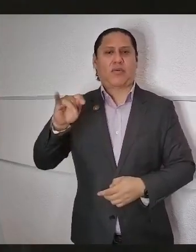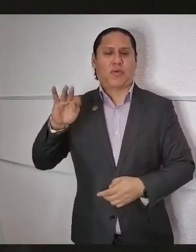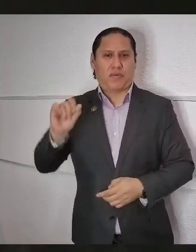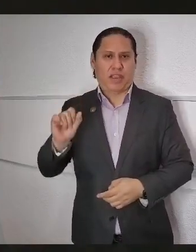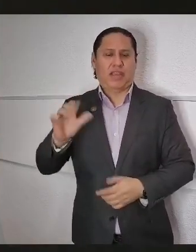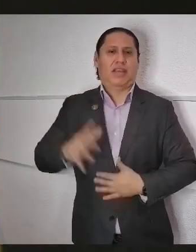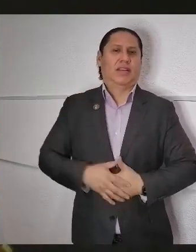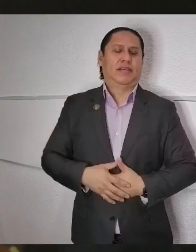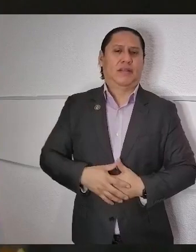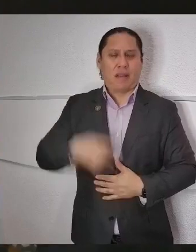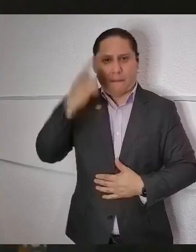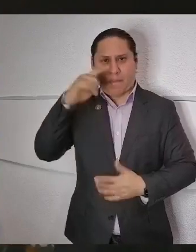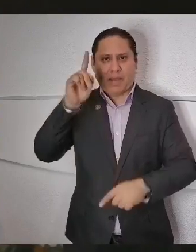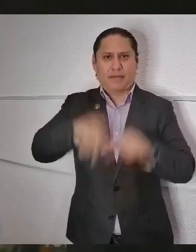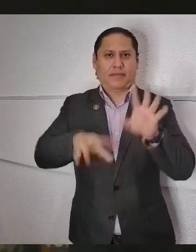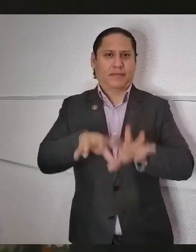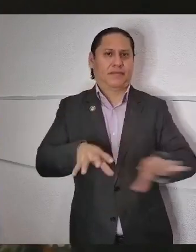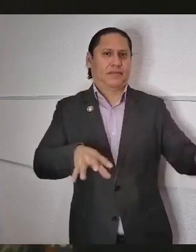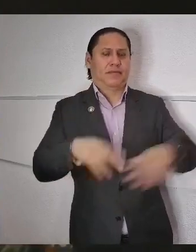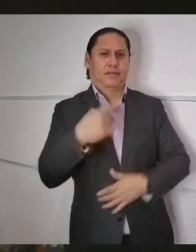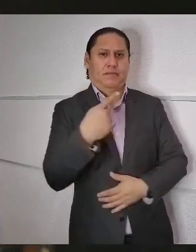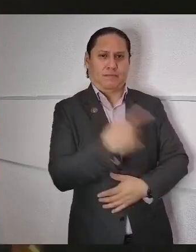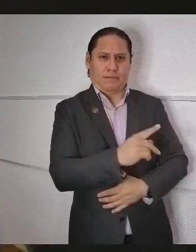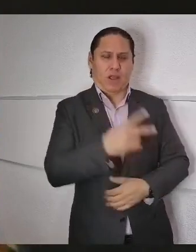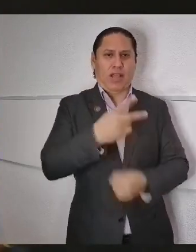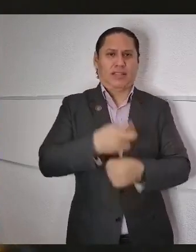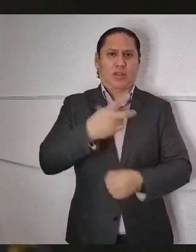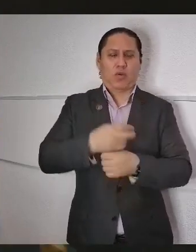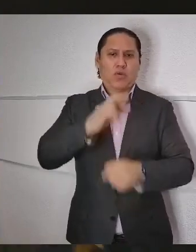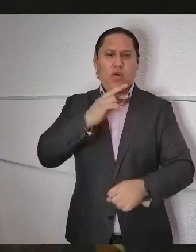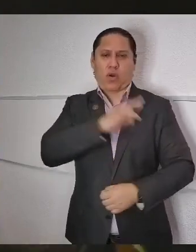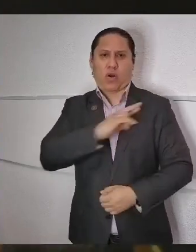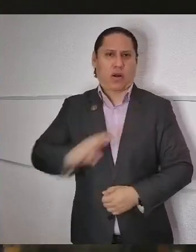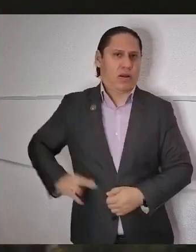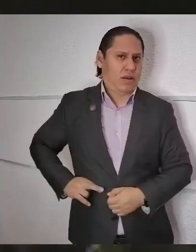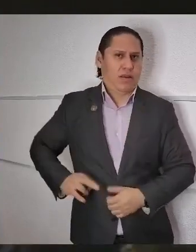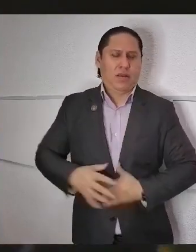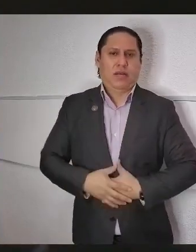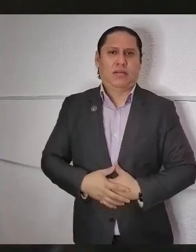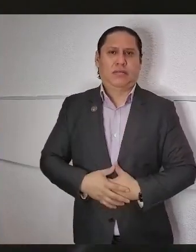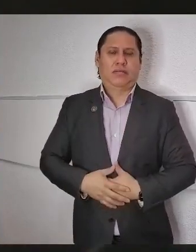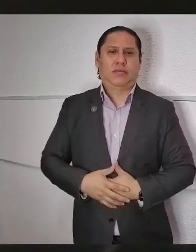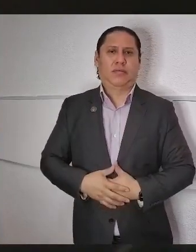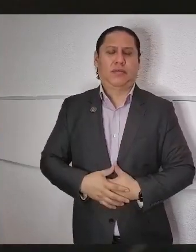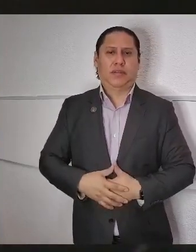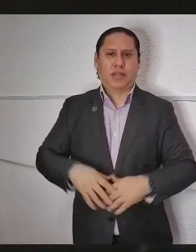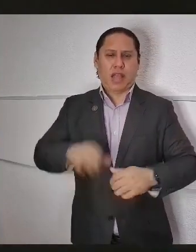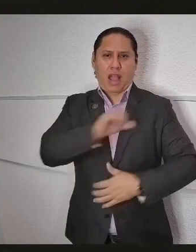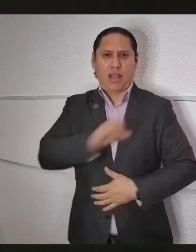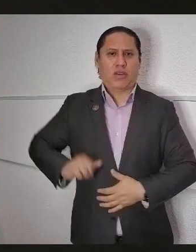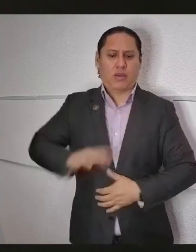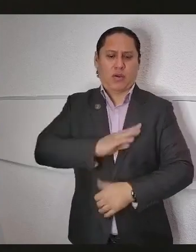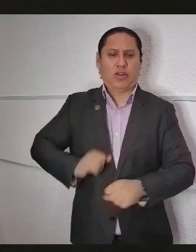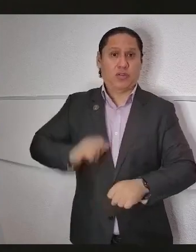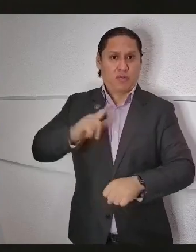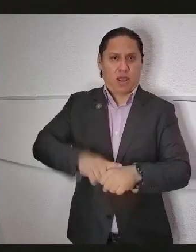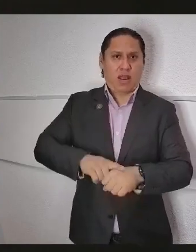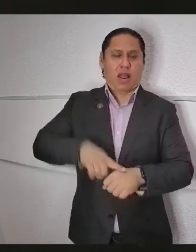Lizcano Guzmán para separarse del cargo de segunda regidora propietaria del Honorable Ayuntamiento de La